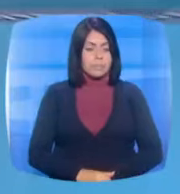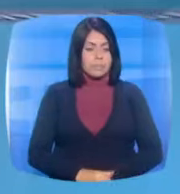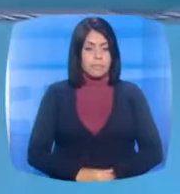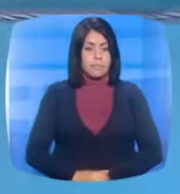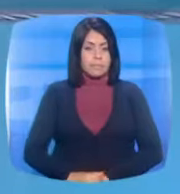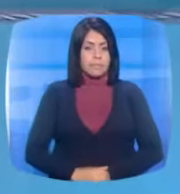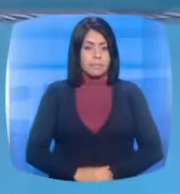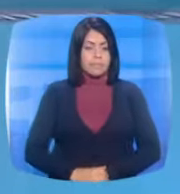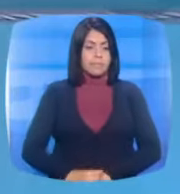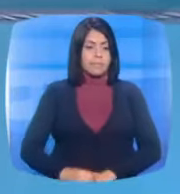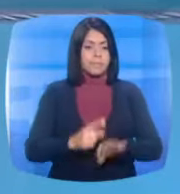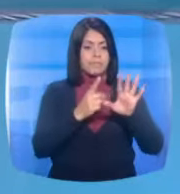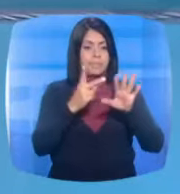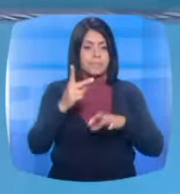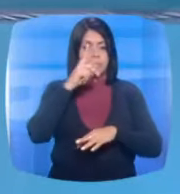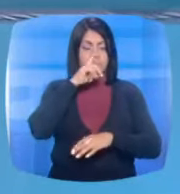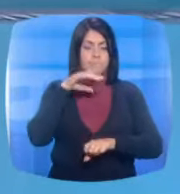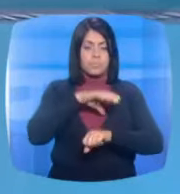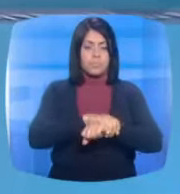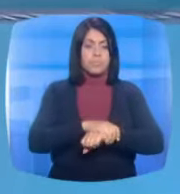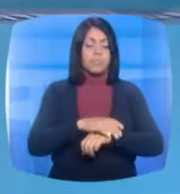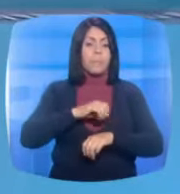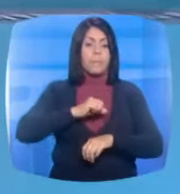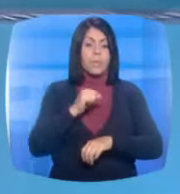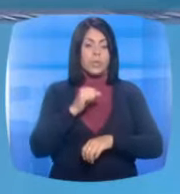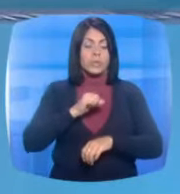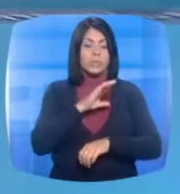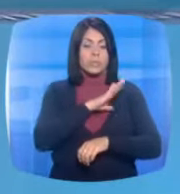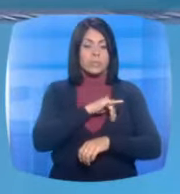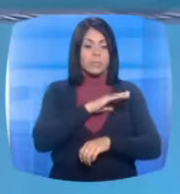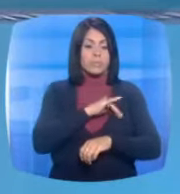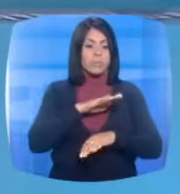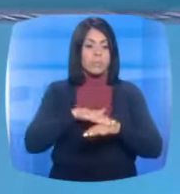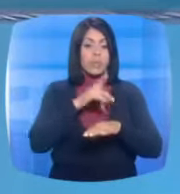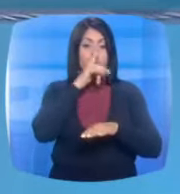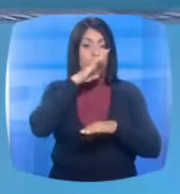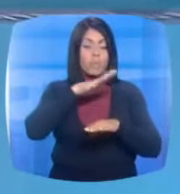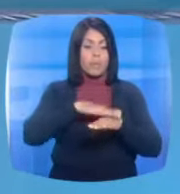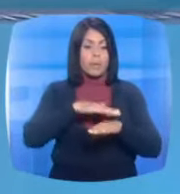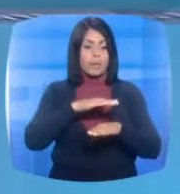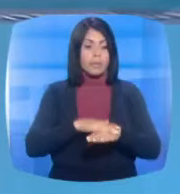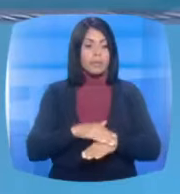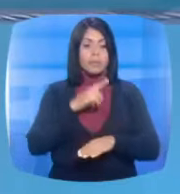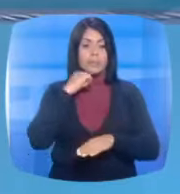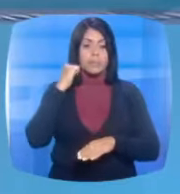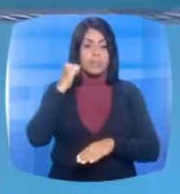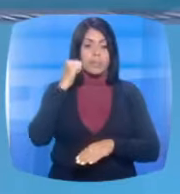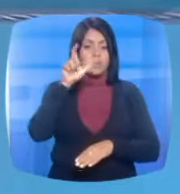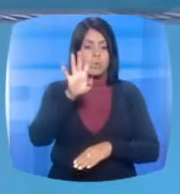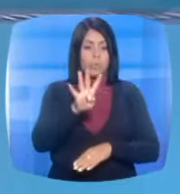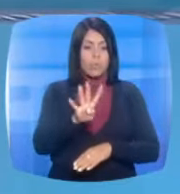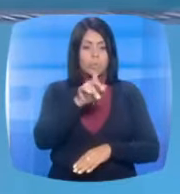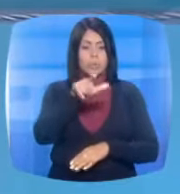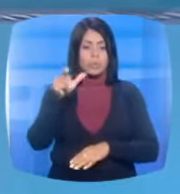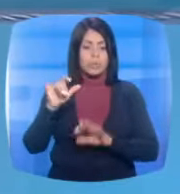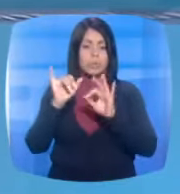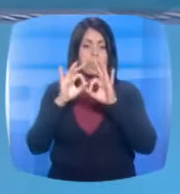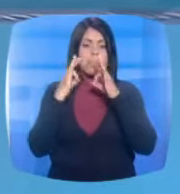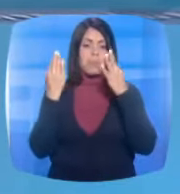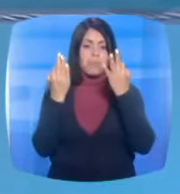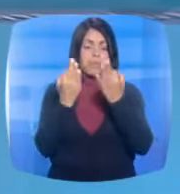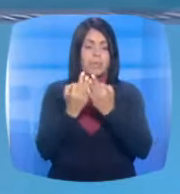un sujeto de 67 años Fue detenido por agentes del cpc por ser el presunto responsable del asesinato de cuatro miembros de una